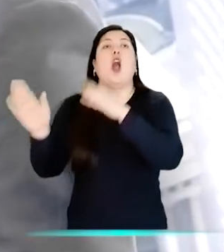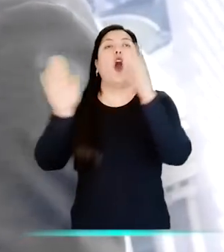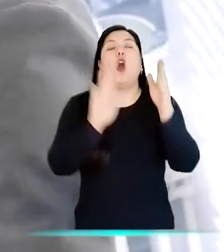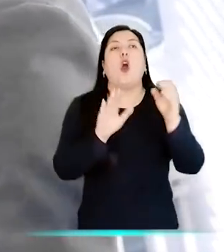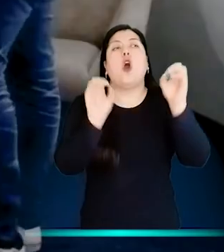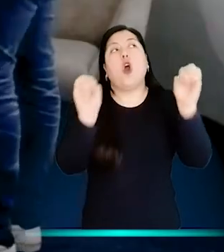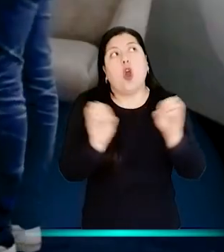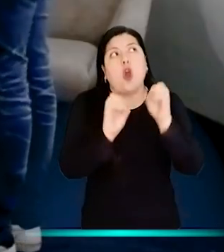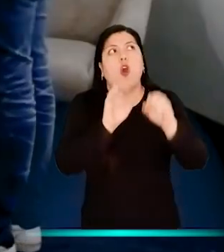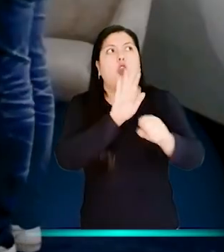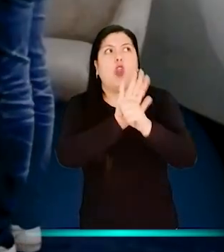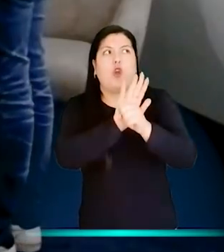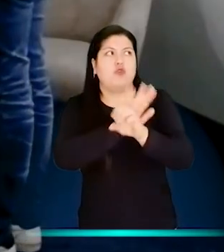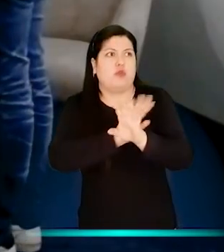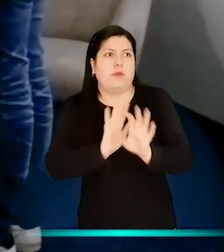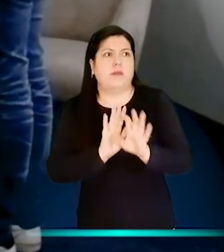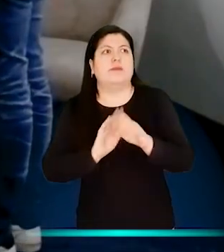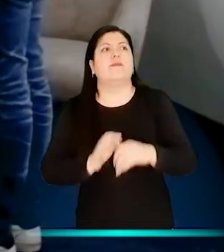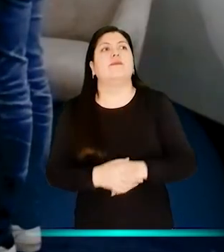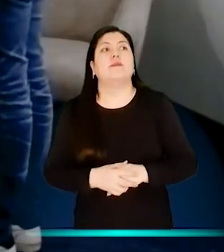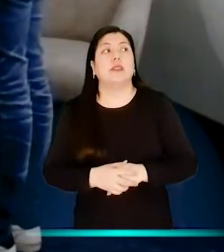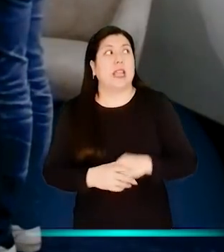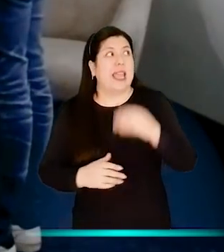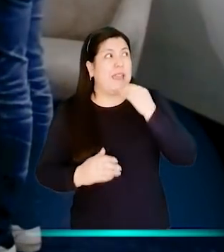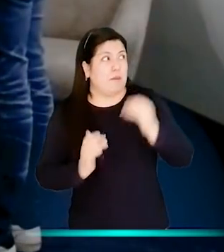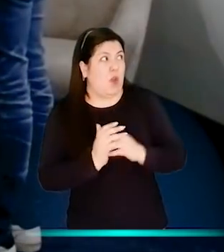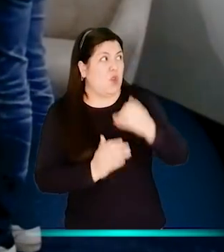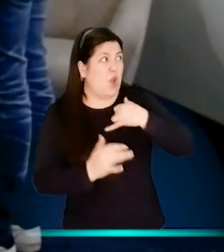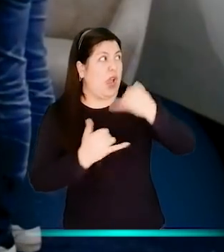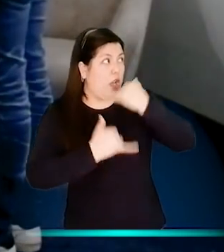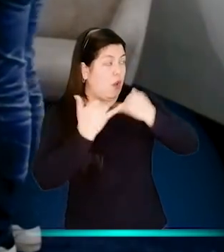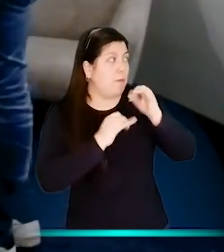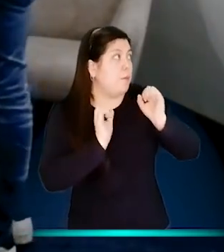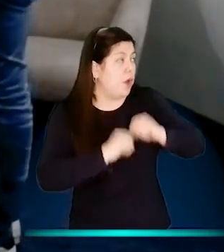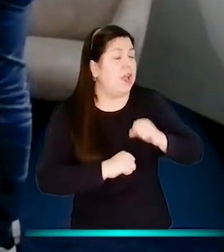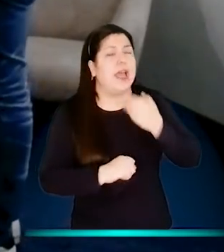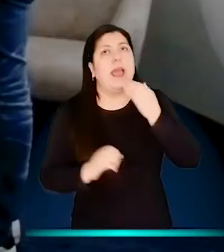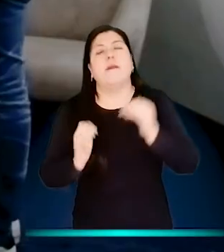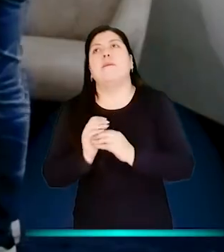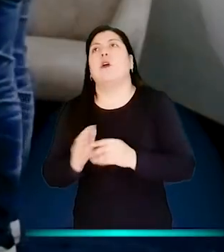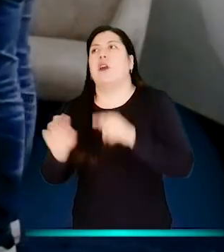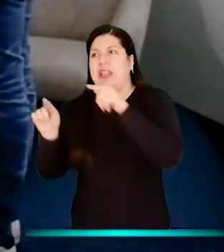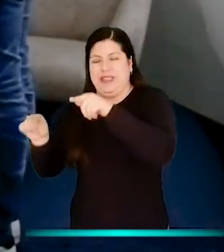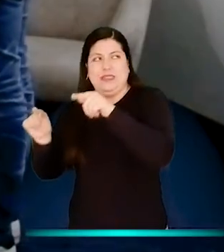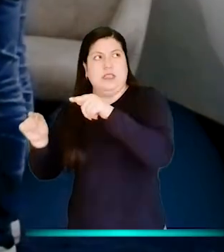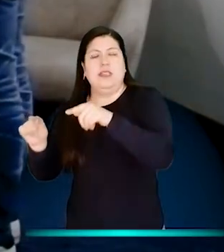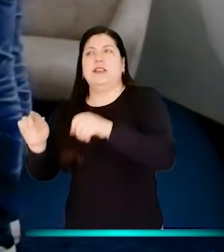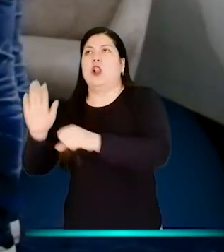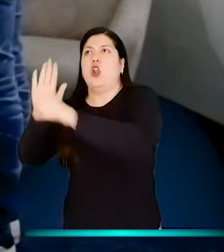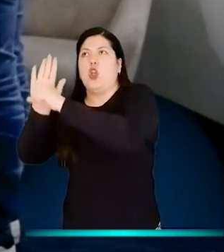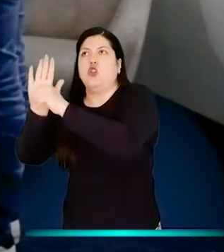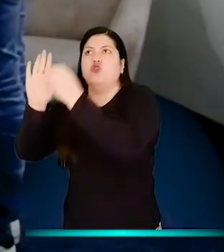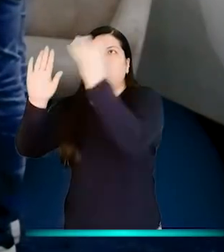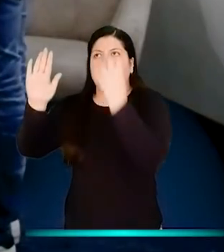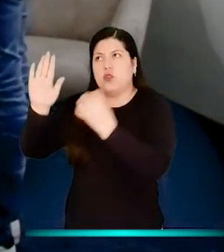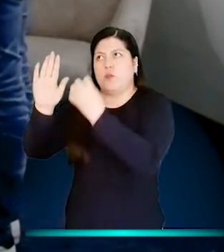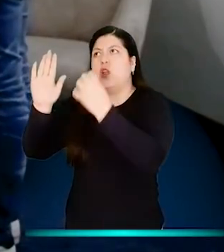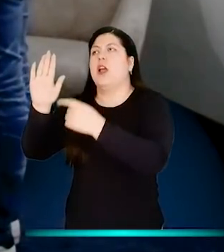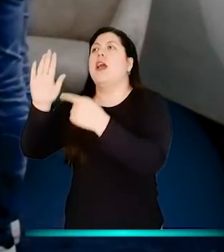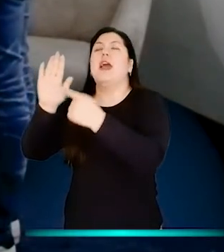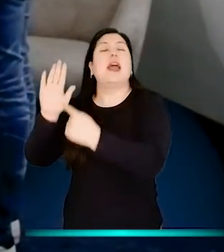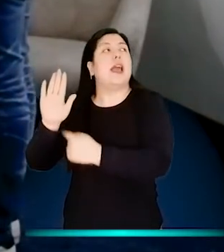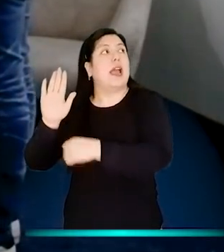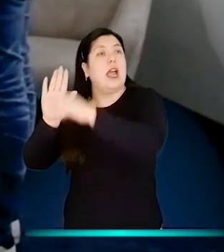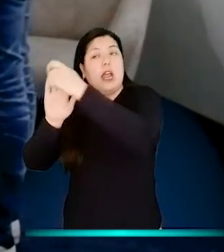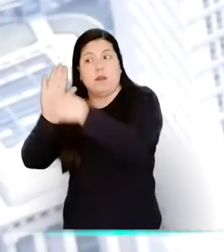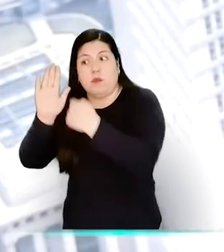candidato específico. Y ahí se pueden cometer errores al votar. Es decir, si yo en el voto preferente marco el logo del partido y